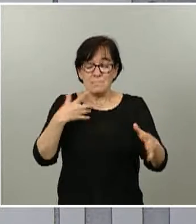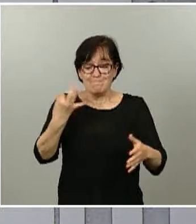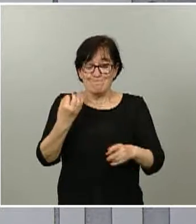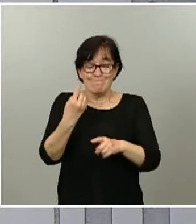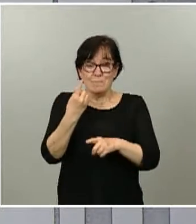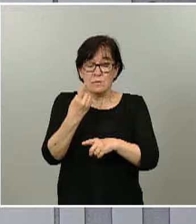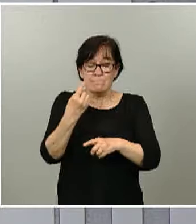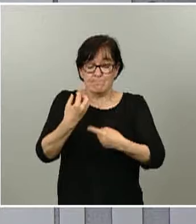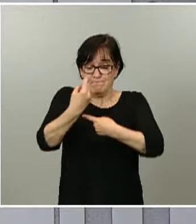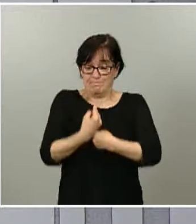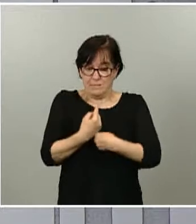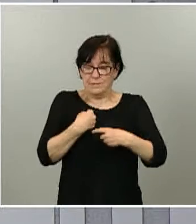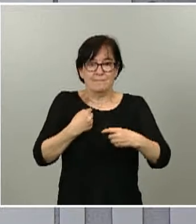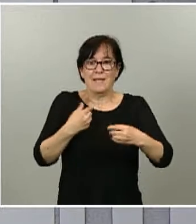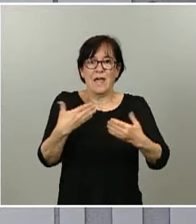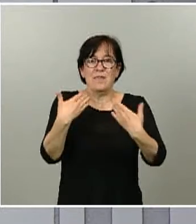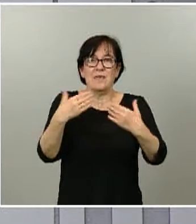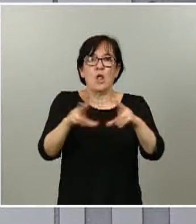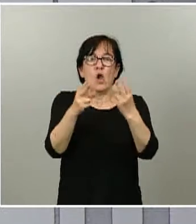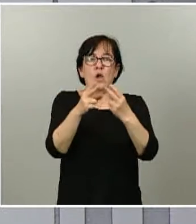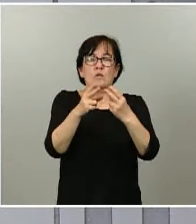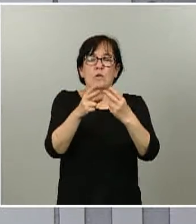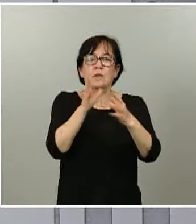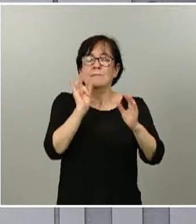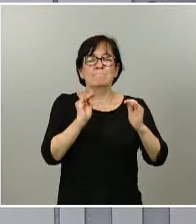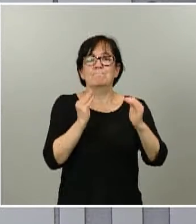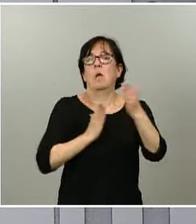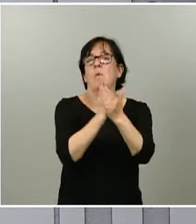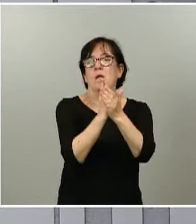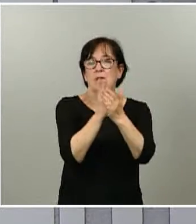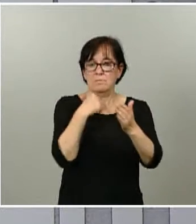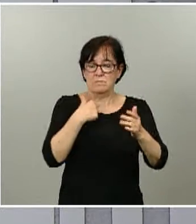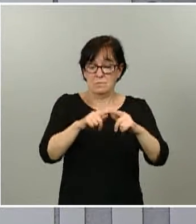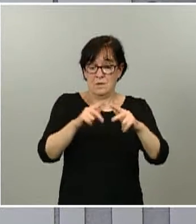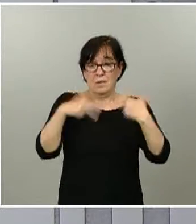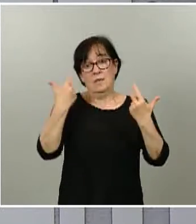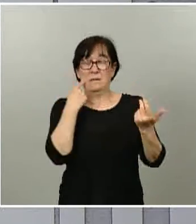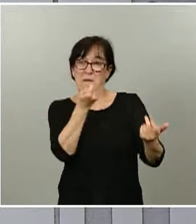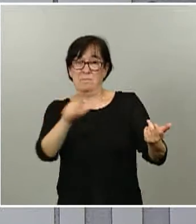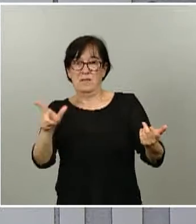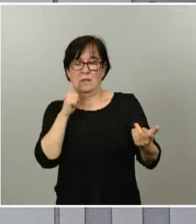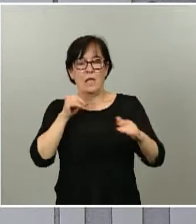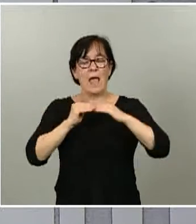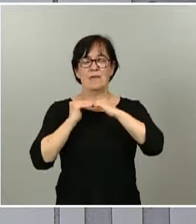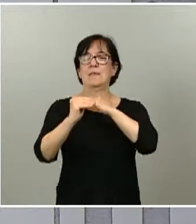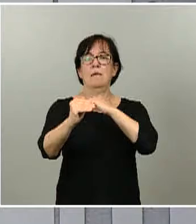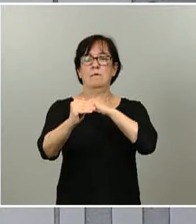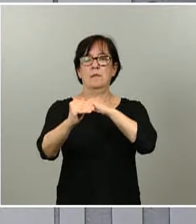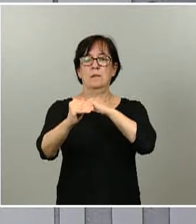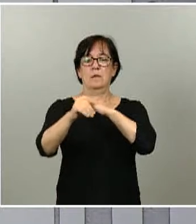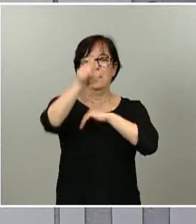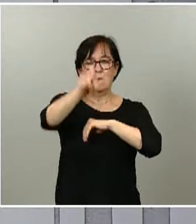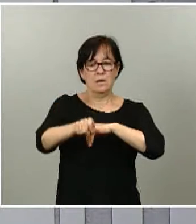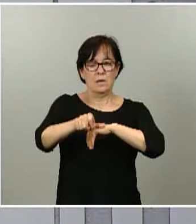a frenar esta hemorragia, que nos tiene que permitir, si me permiten el símil, estabilizar al paciente, que no